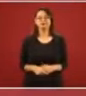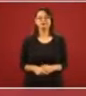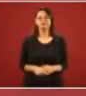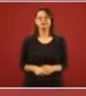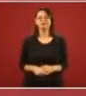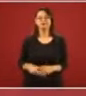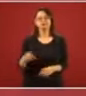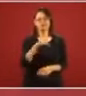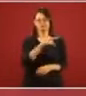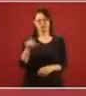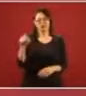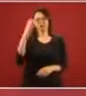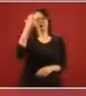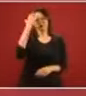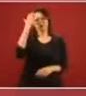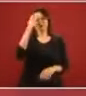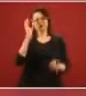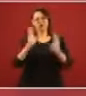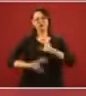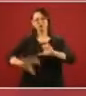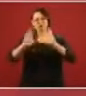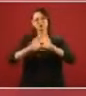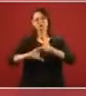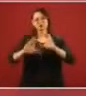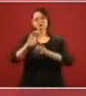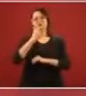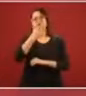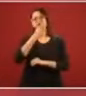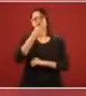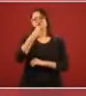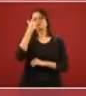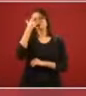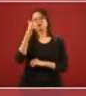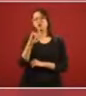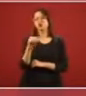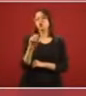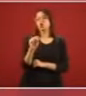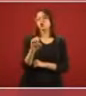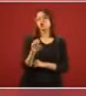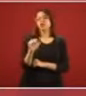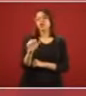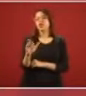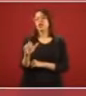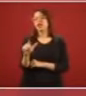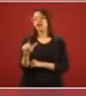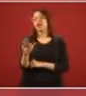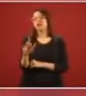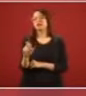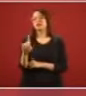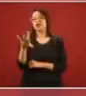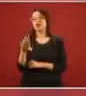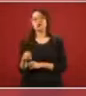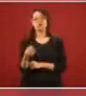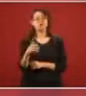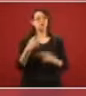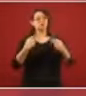José Alfredo, creo que es, y cuando el pueblo no me